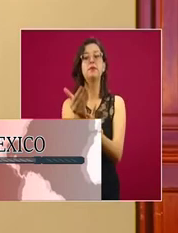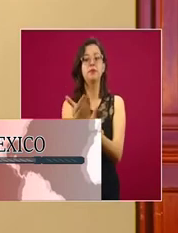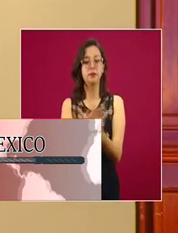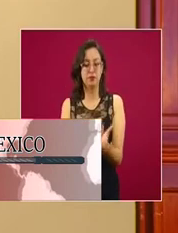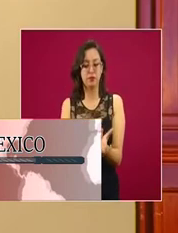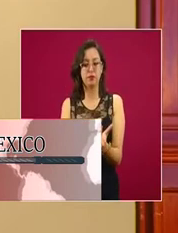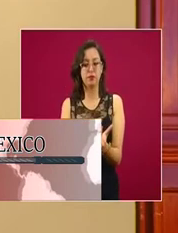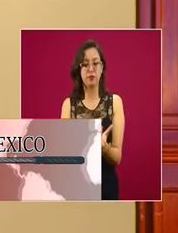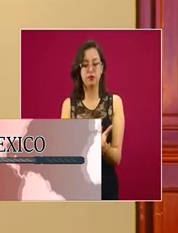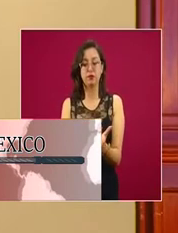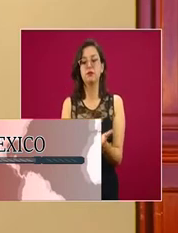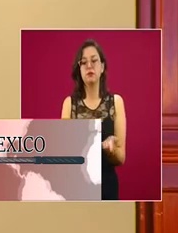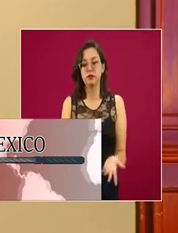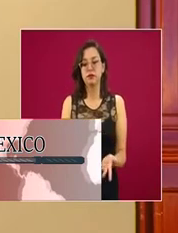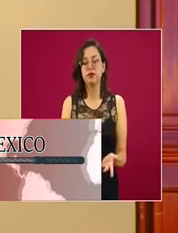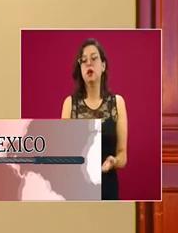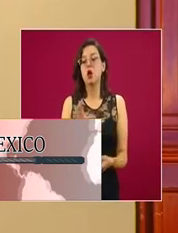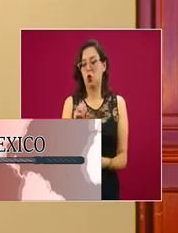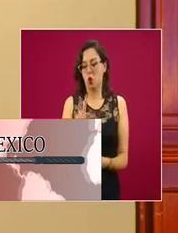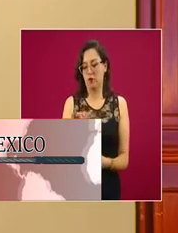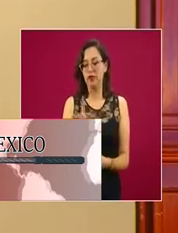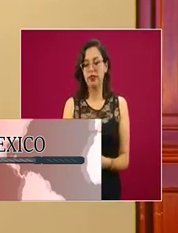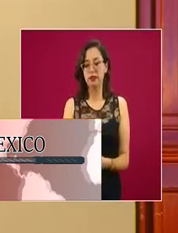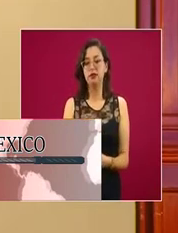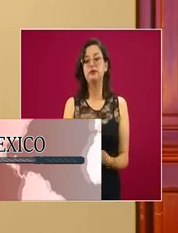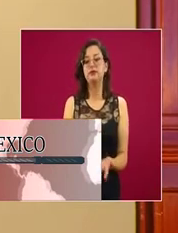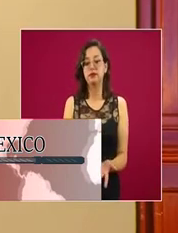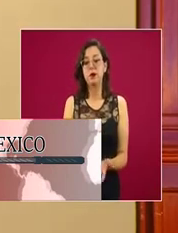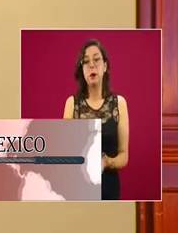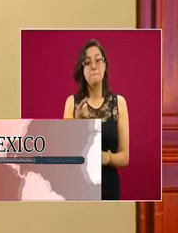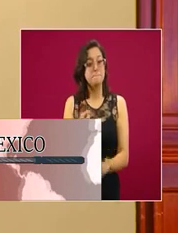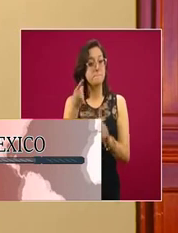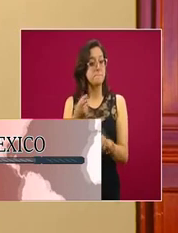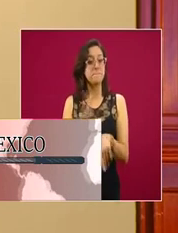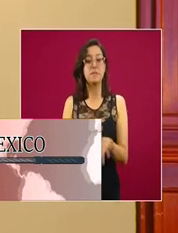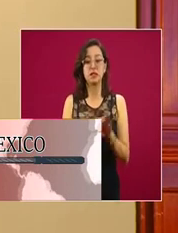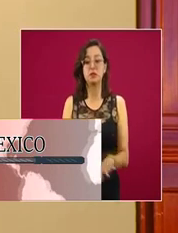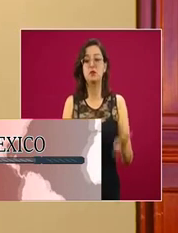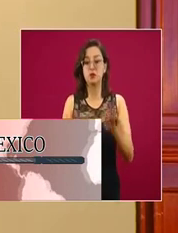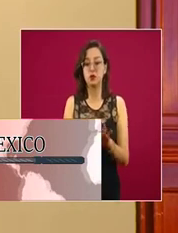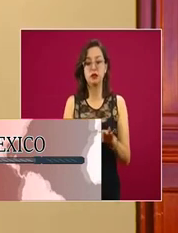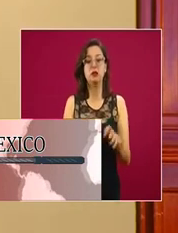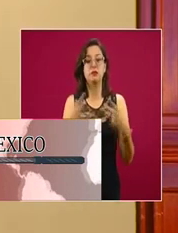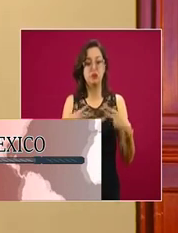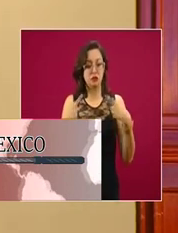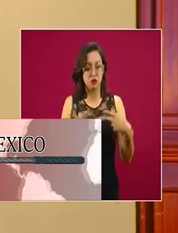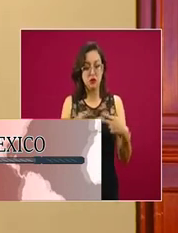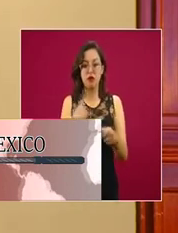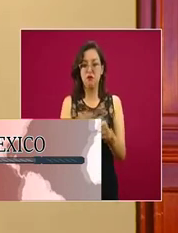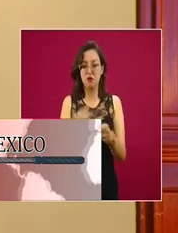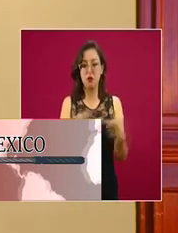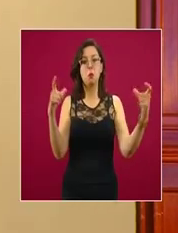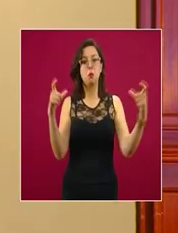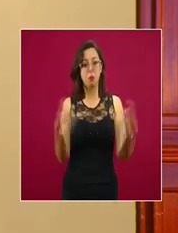del virus que causa la enfermedad COVID y en particular tiene como objetivo disminuir la cantidad de contagios para que